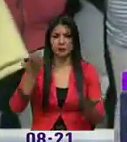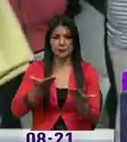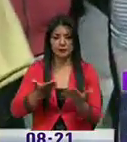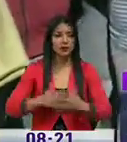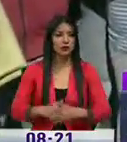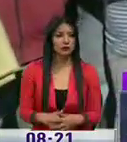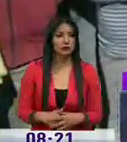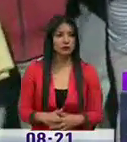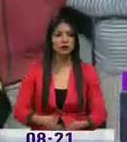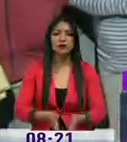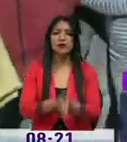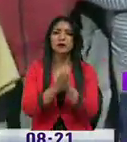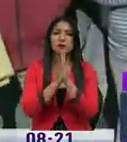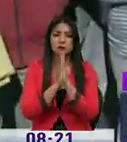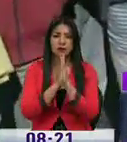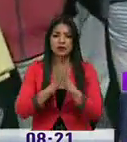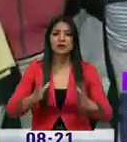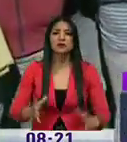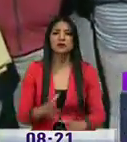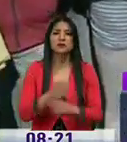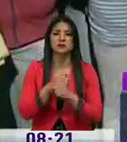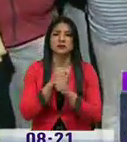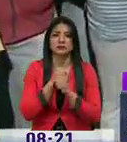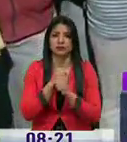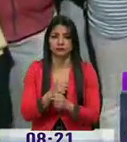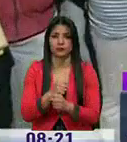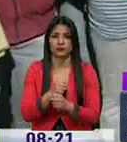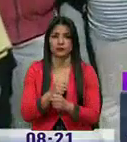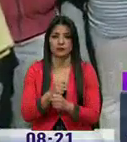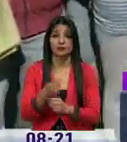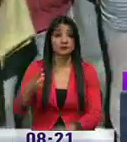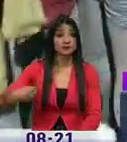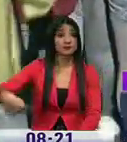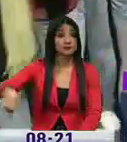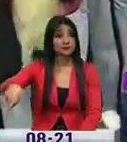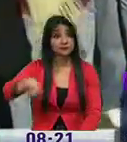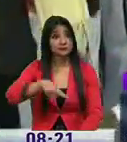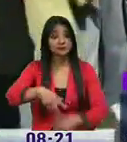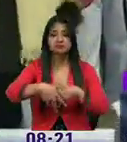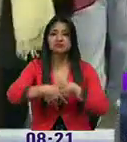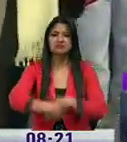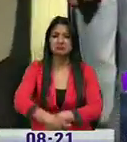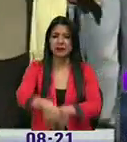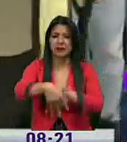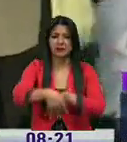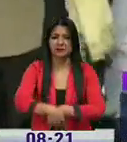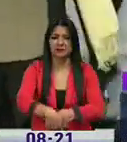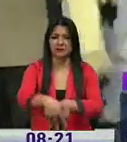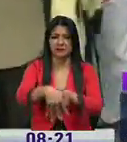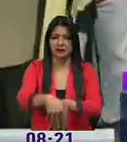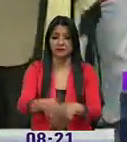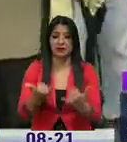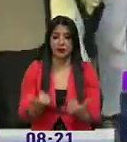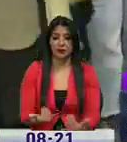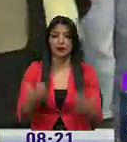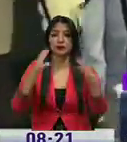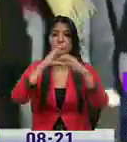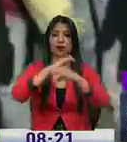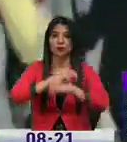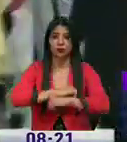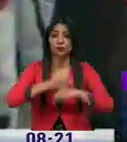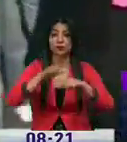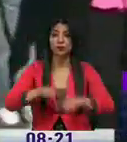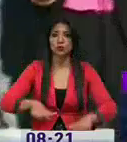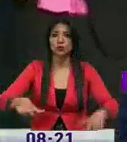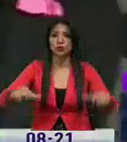se está exigiendo seguridad. Ellos precisamente van a realizar una marcha pacífica esta noche aquí en el sector